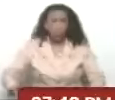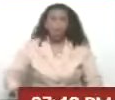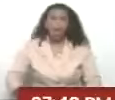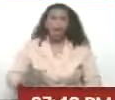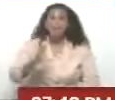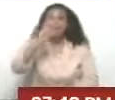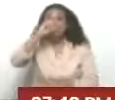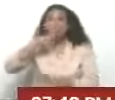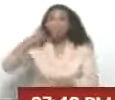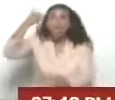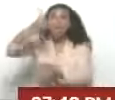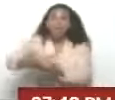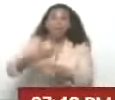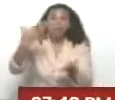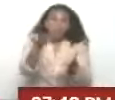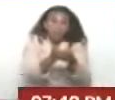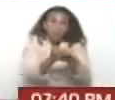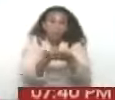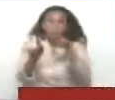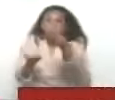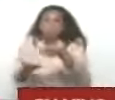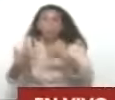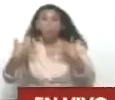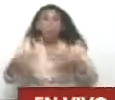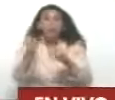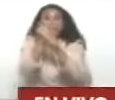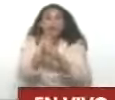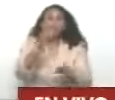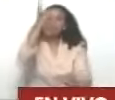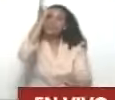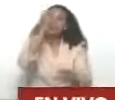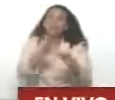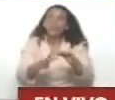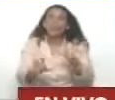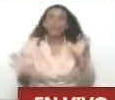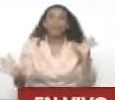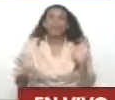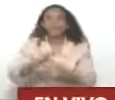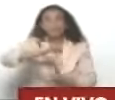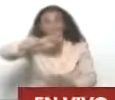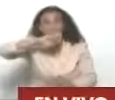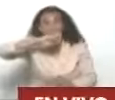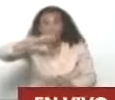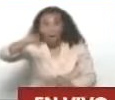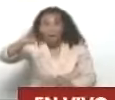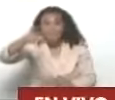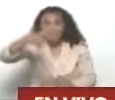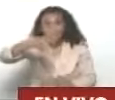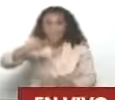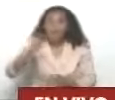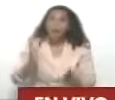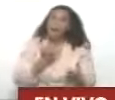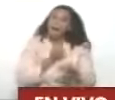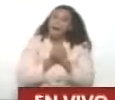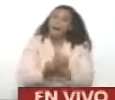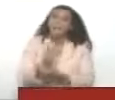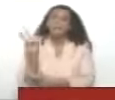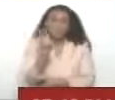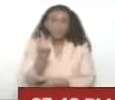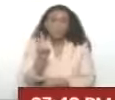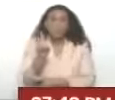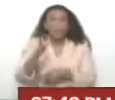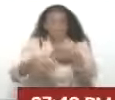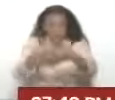50 años aquí. Y se lo entregué. Afortunadamente, el Papa Francisco ama a Venezuela y el